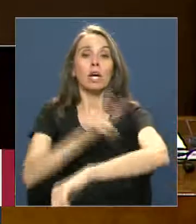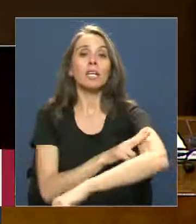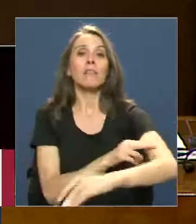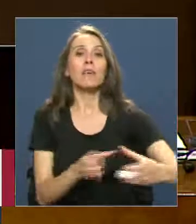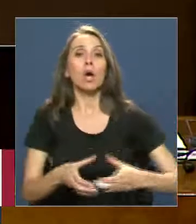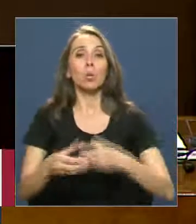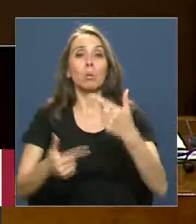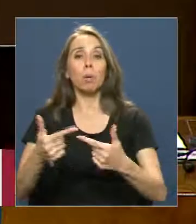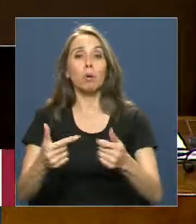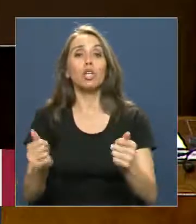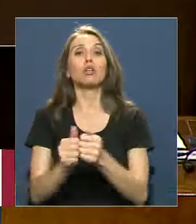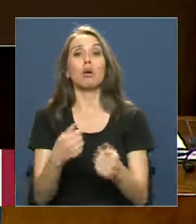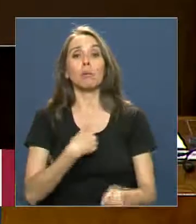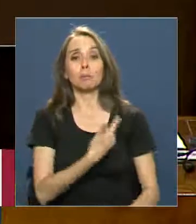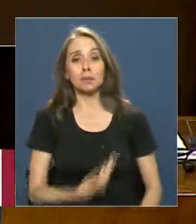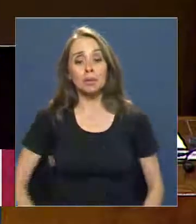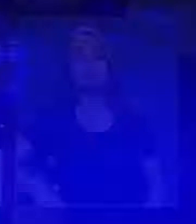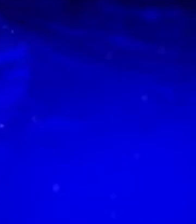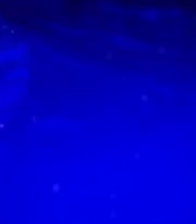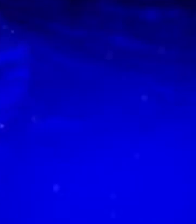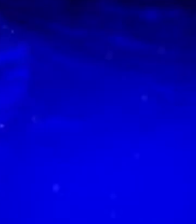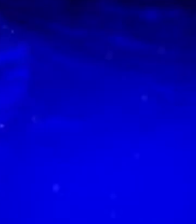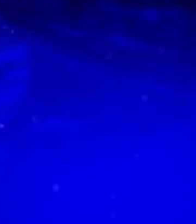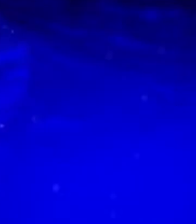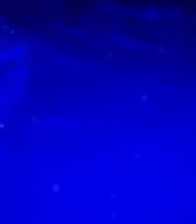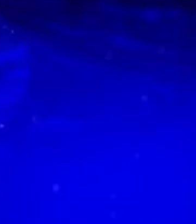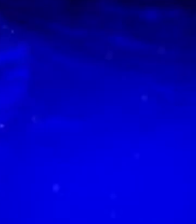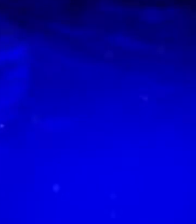con suspensión de sala.